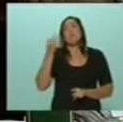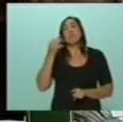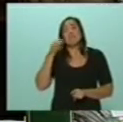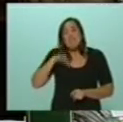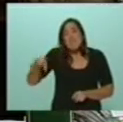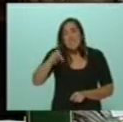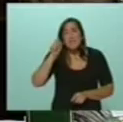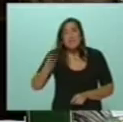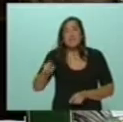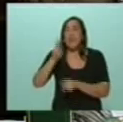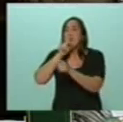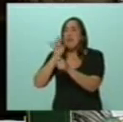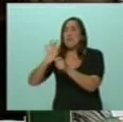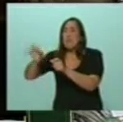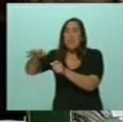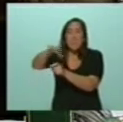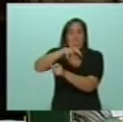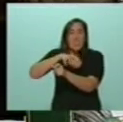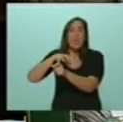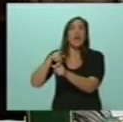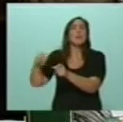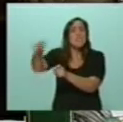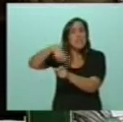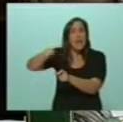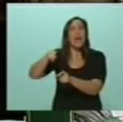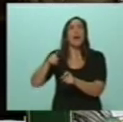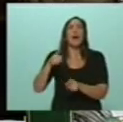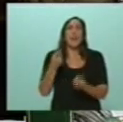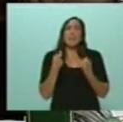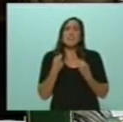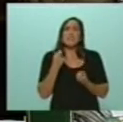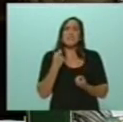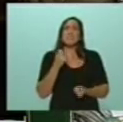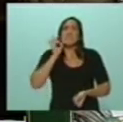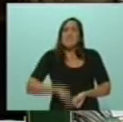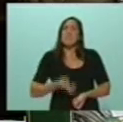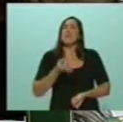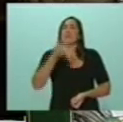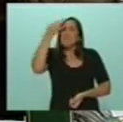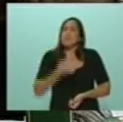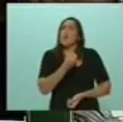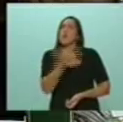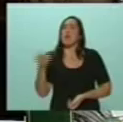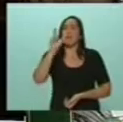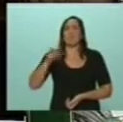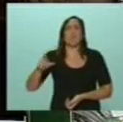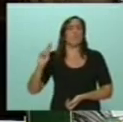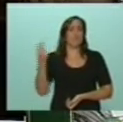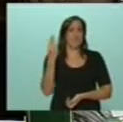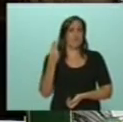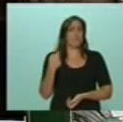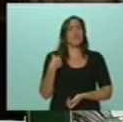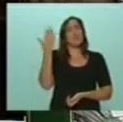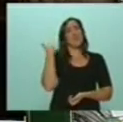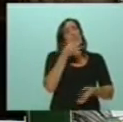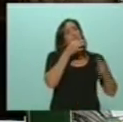que las zonas aledañas, necesitan saber con precisión quiénes son las víctimas. Charlando el otro día con el director